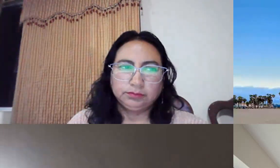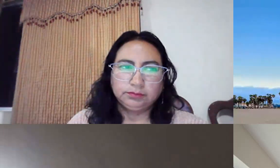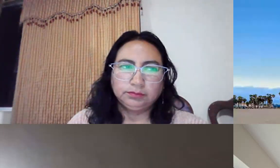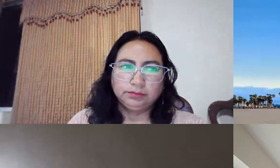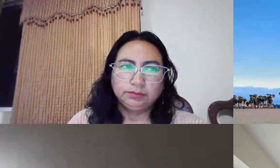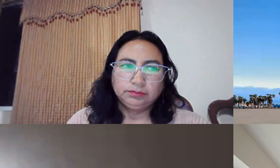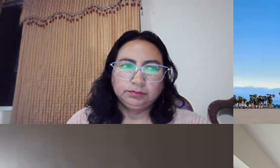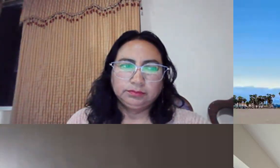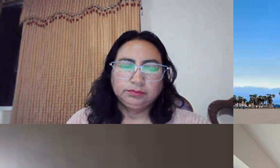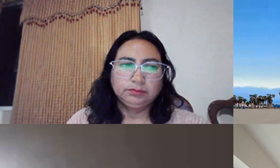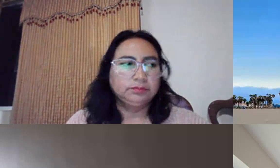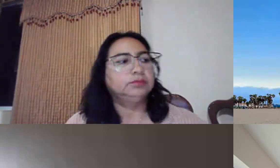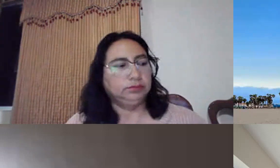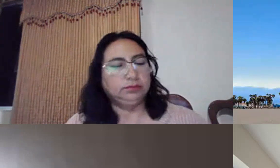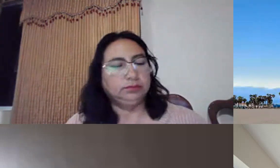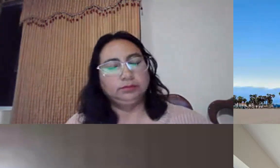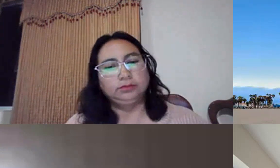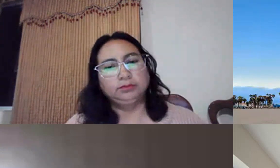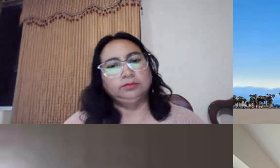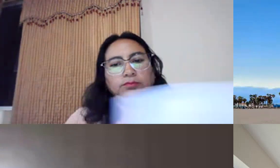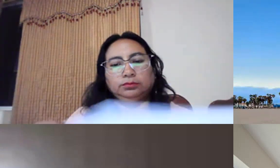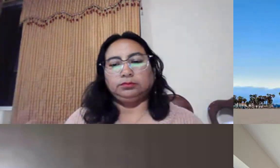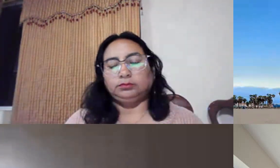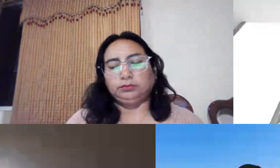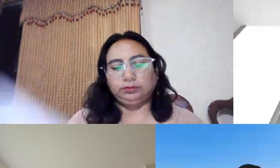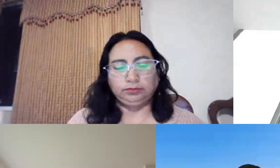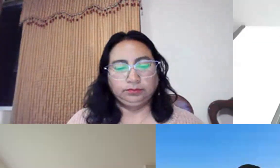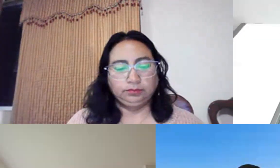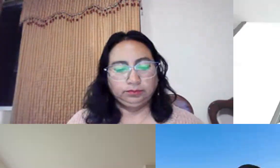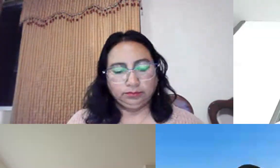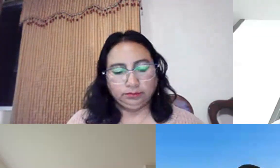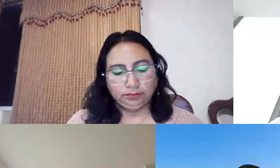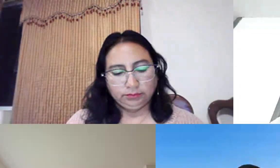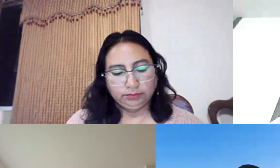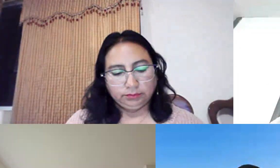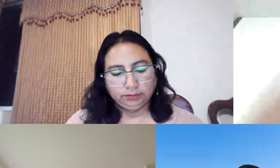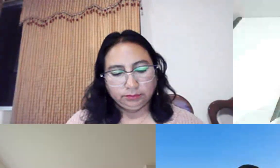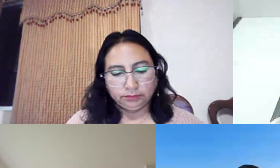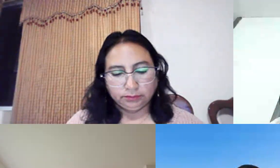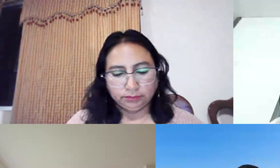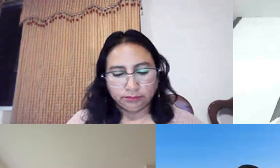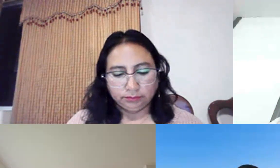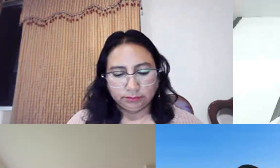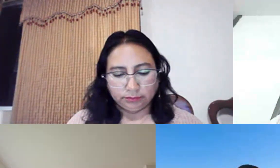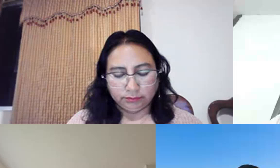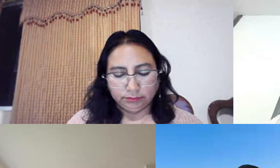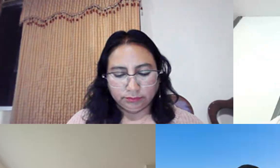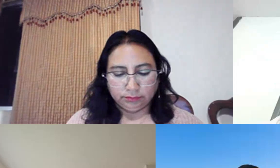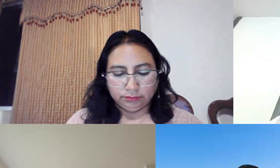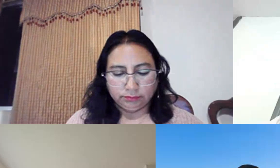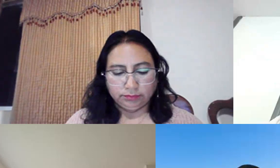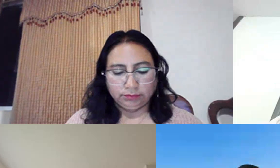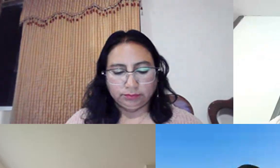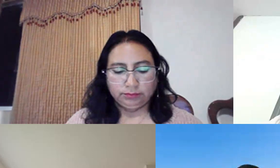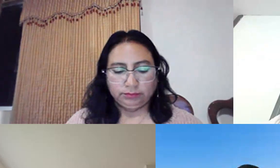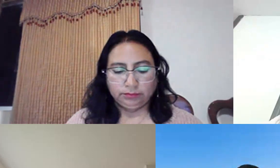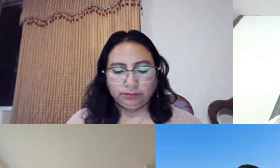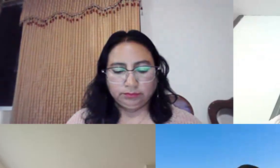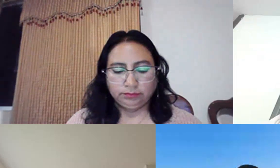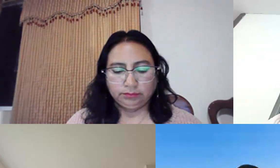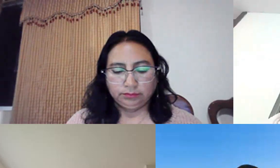hay unos dibujitos que están en posición X menos T. ¿También van a estar en